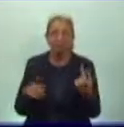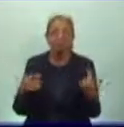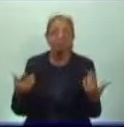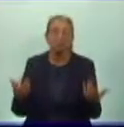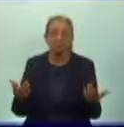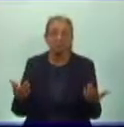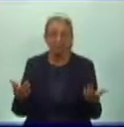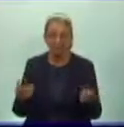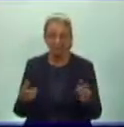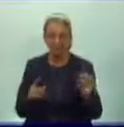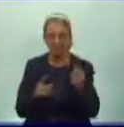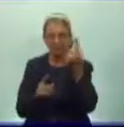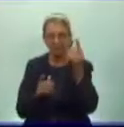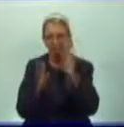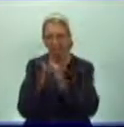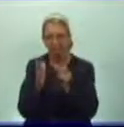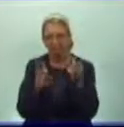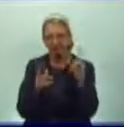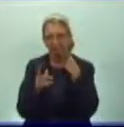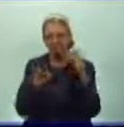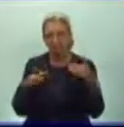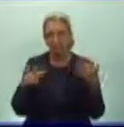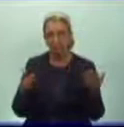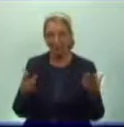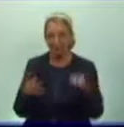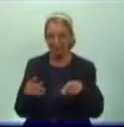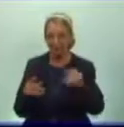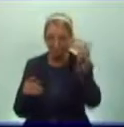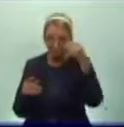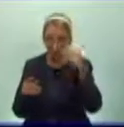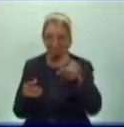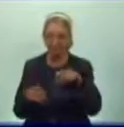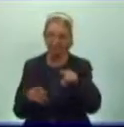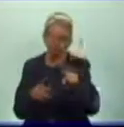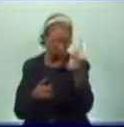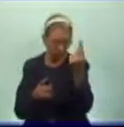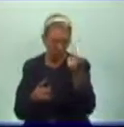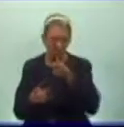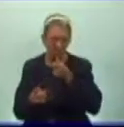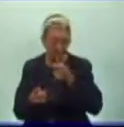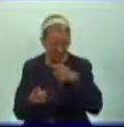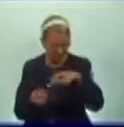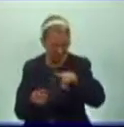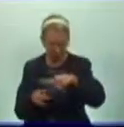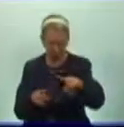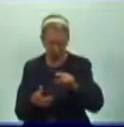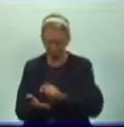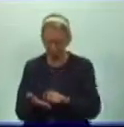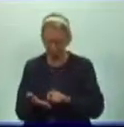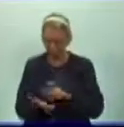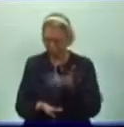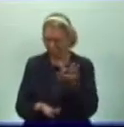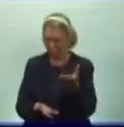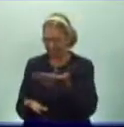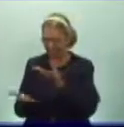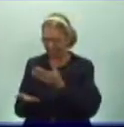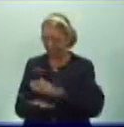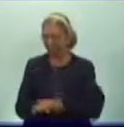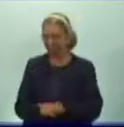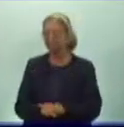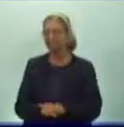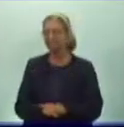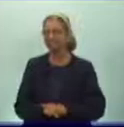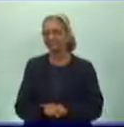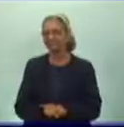Y el primer mes del año es... Ustedes están en condiciones de hacer este ejercicio solos. Háganlos.